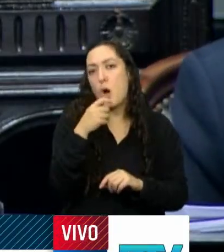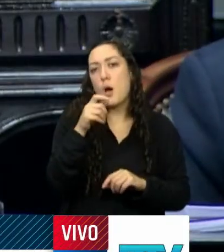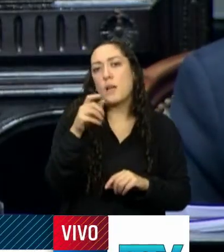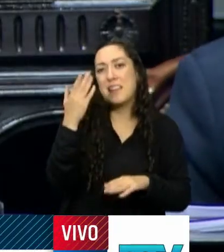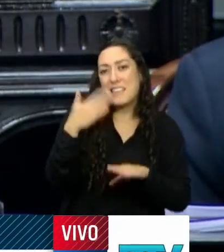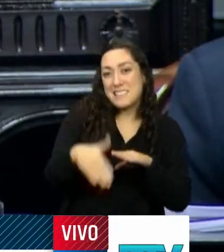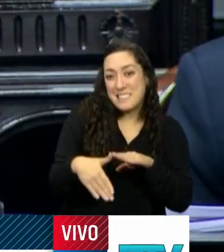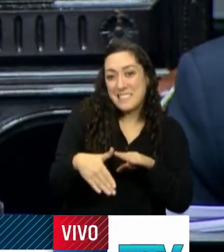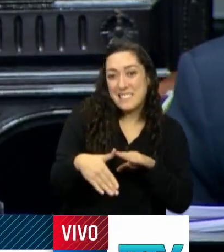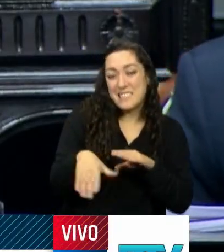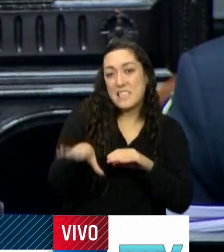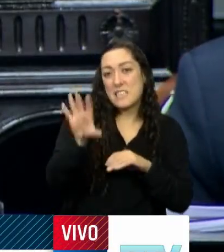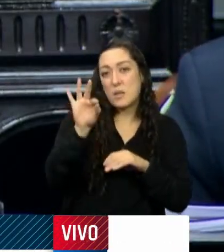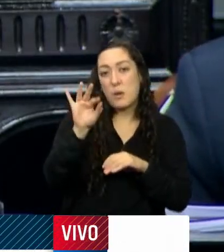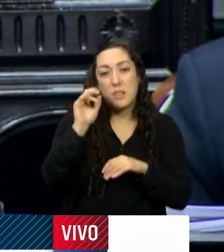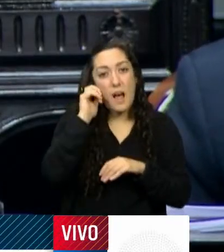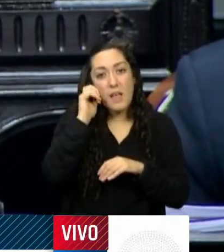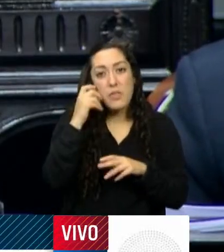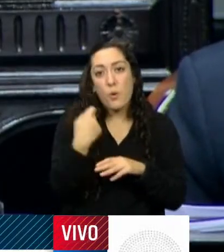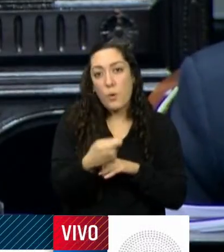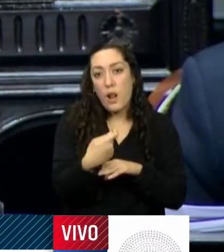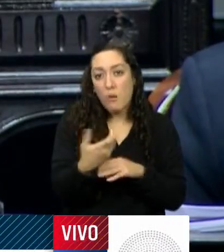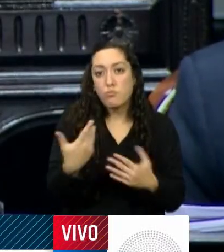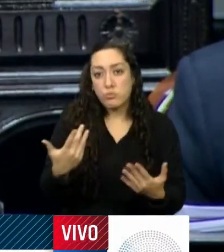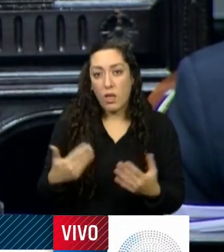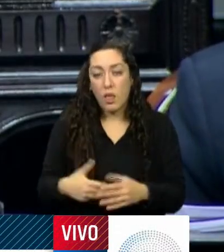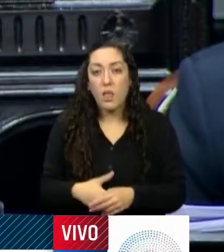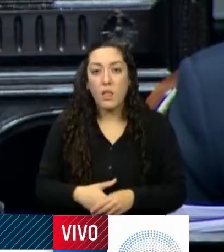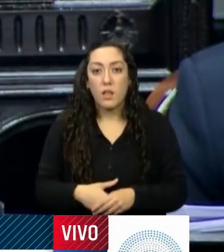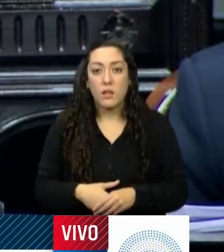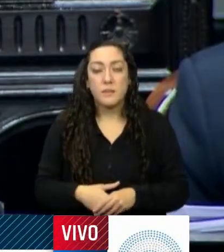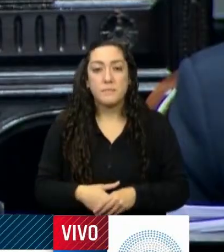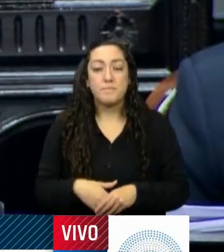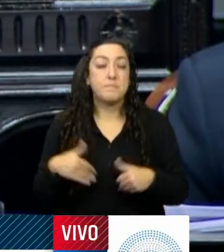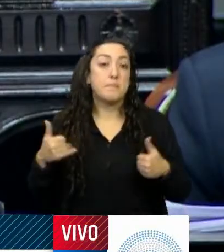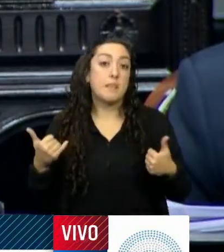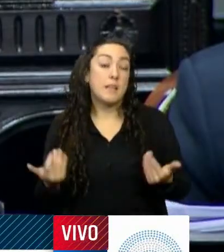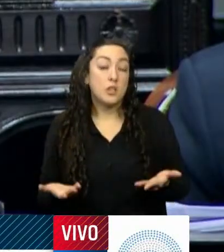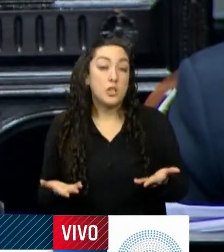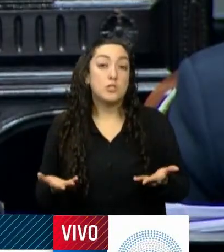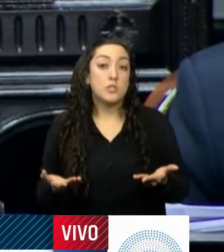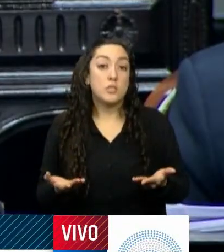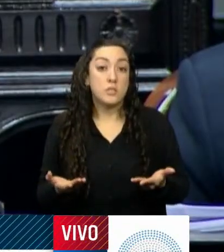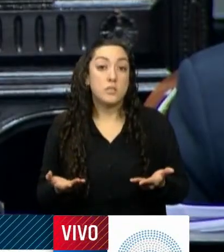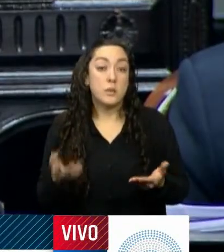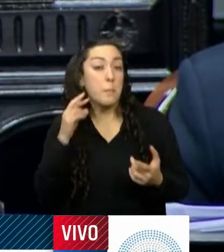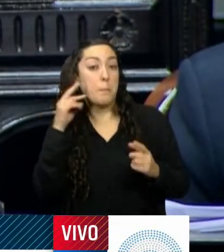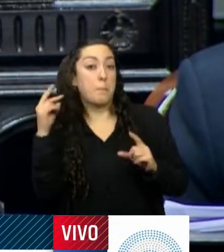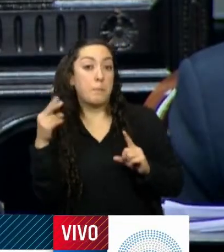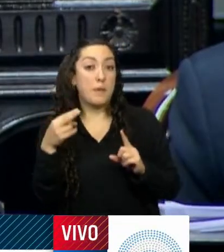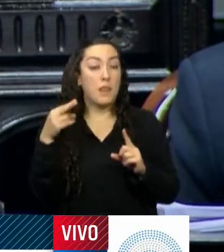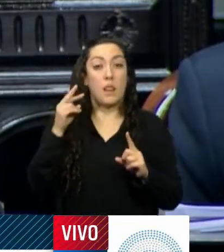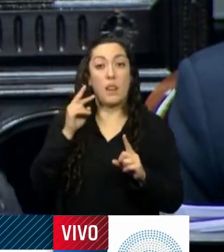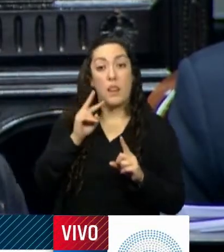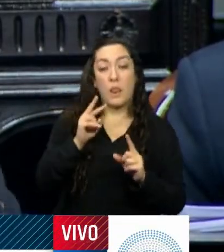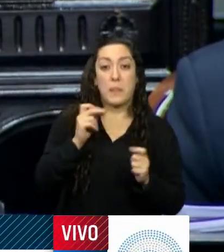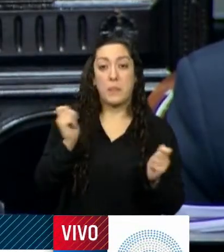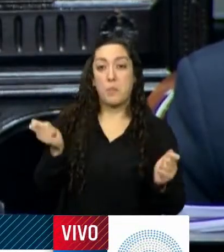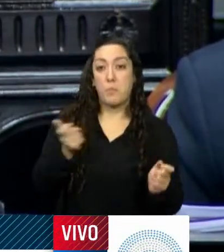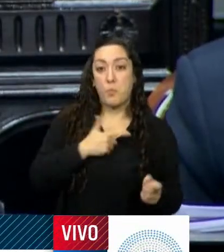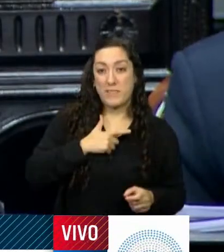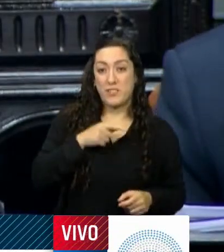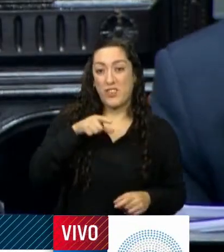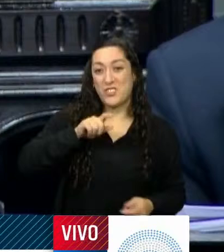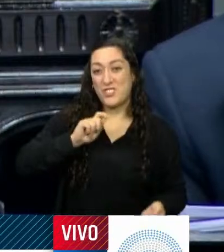taxista se jubila a los 50 años. Entonces, desde nuestra visión es que esto necesita